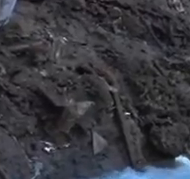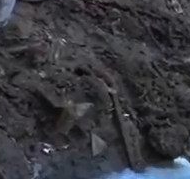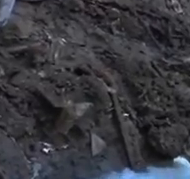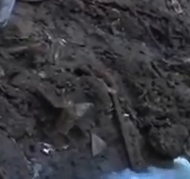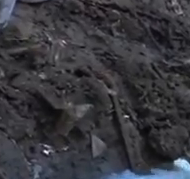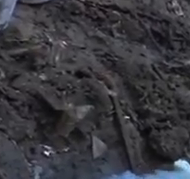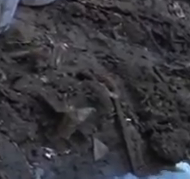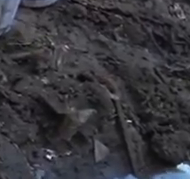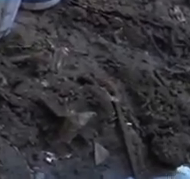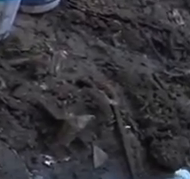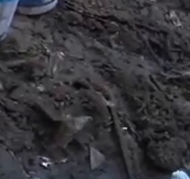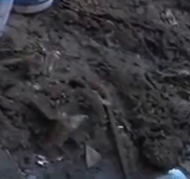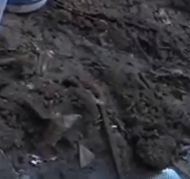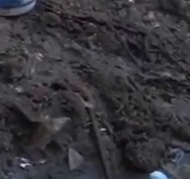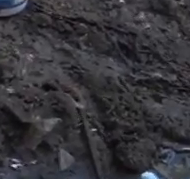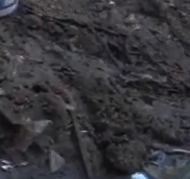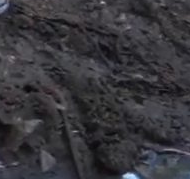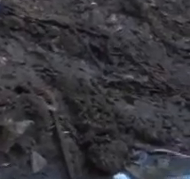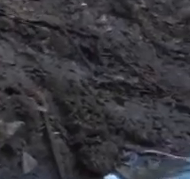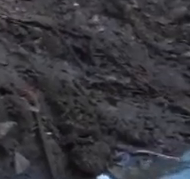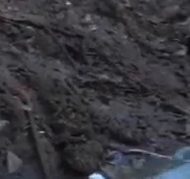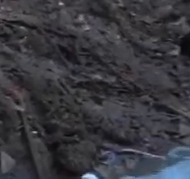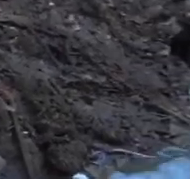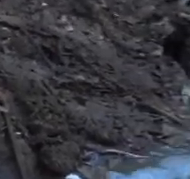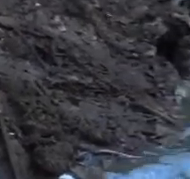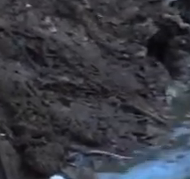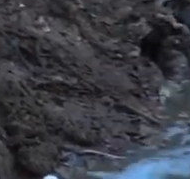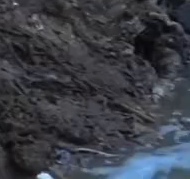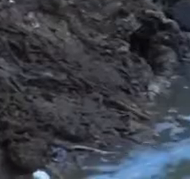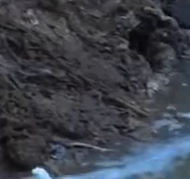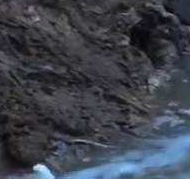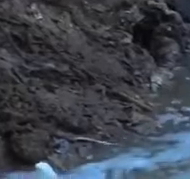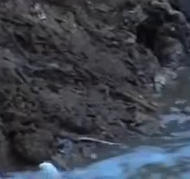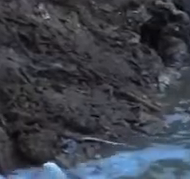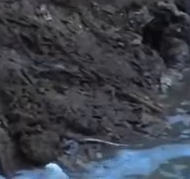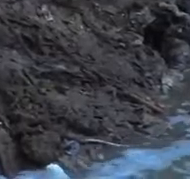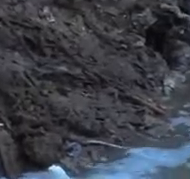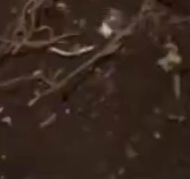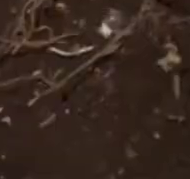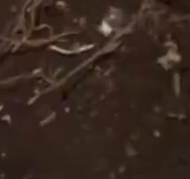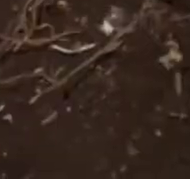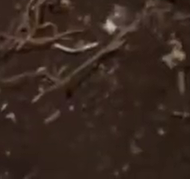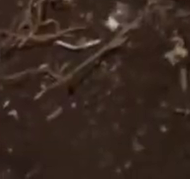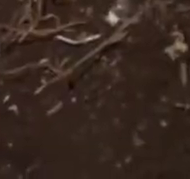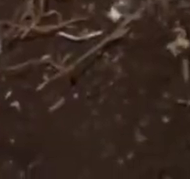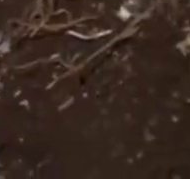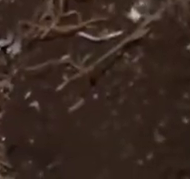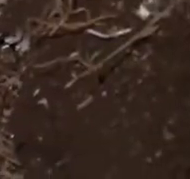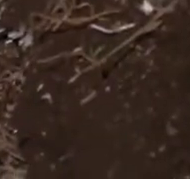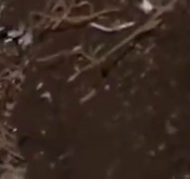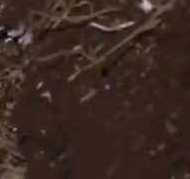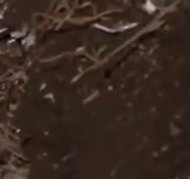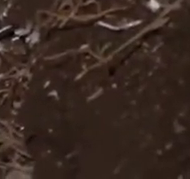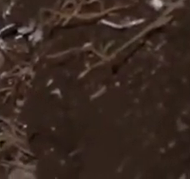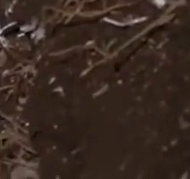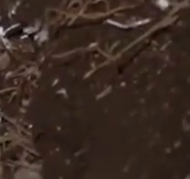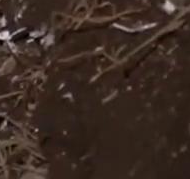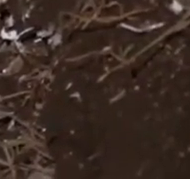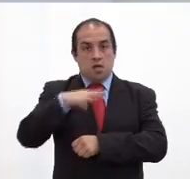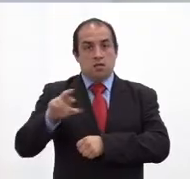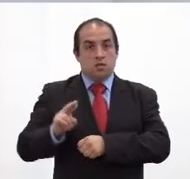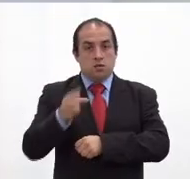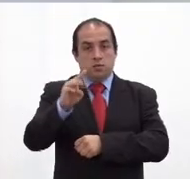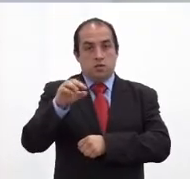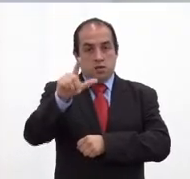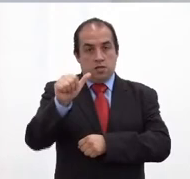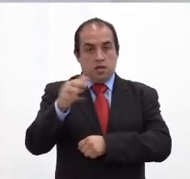un rescate integral. Falta todavía porque estas derivaciones del río Magdalena pues tienen